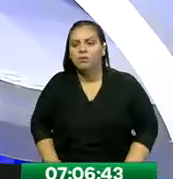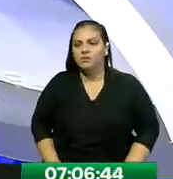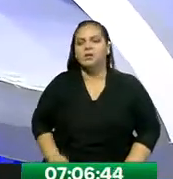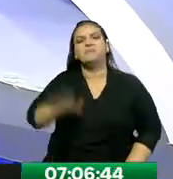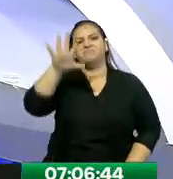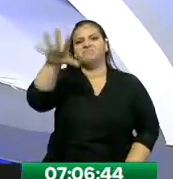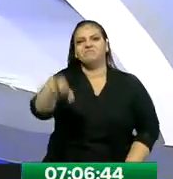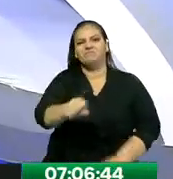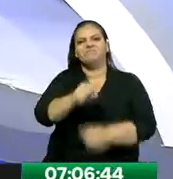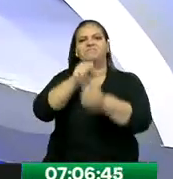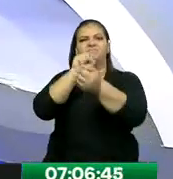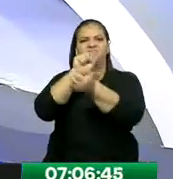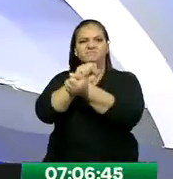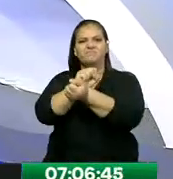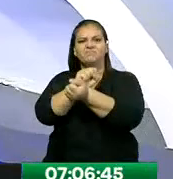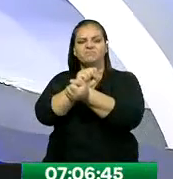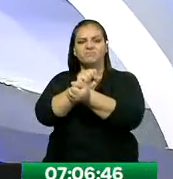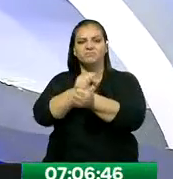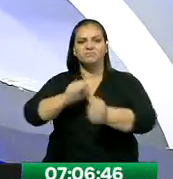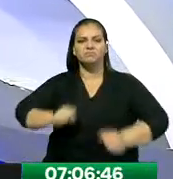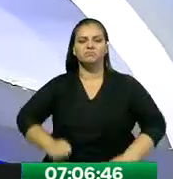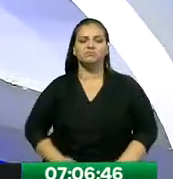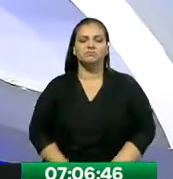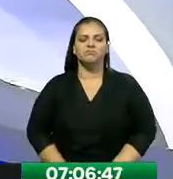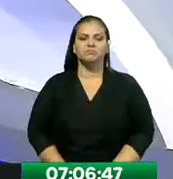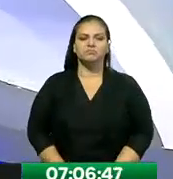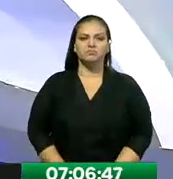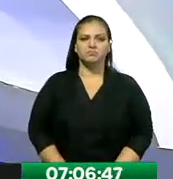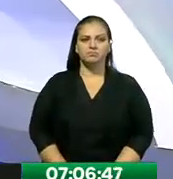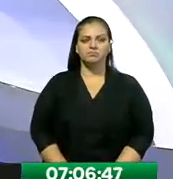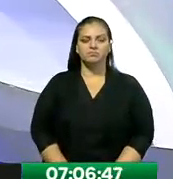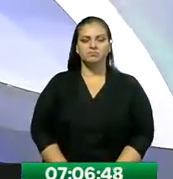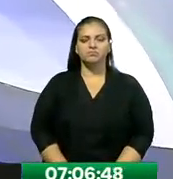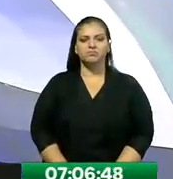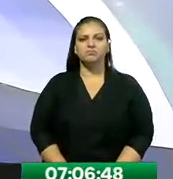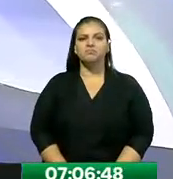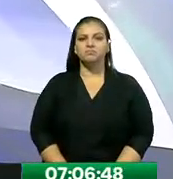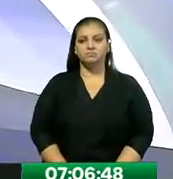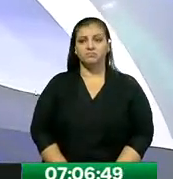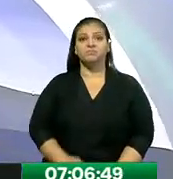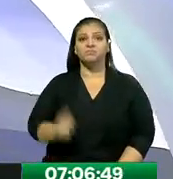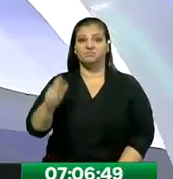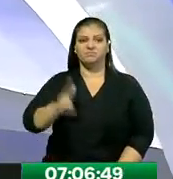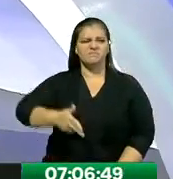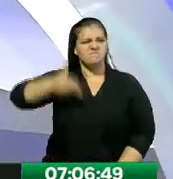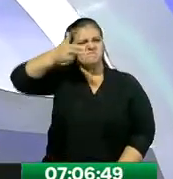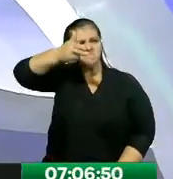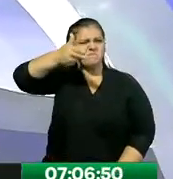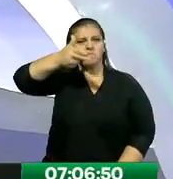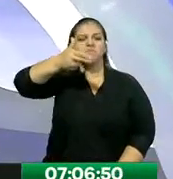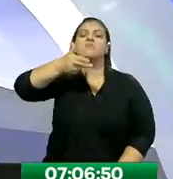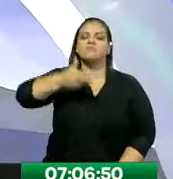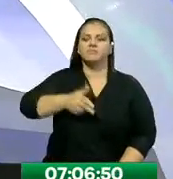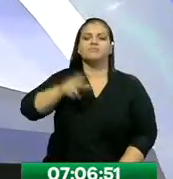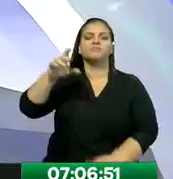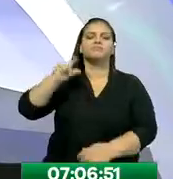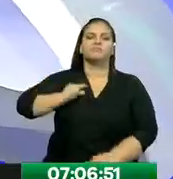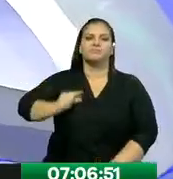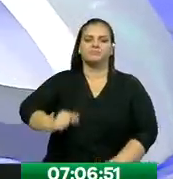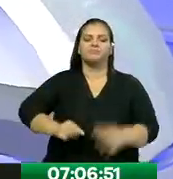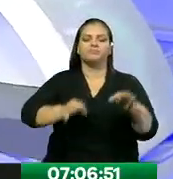sospechoso, amigos, es acusado de amenazar a varias personas con un arma de fuego. Tenemos los